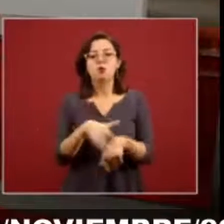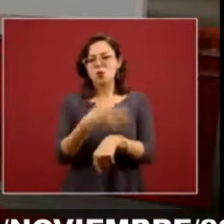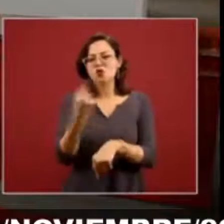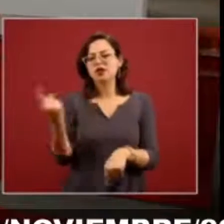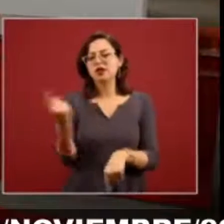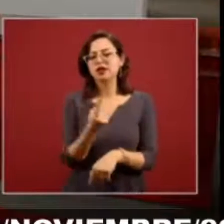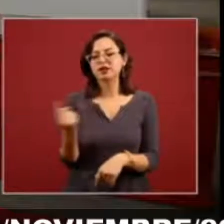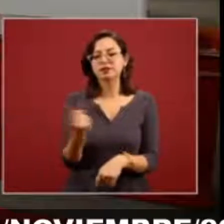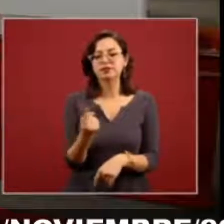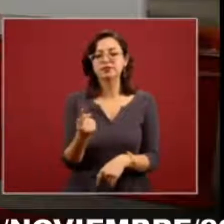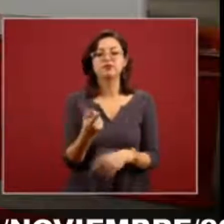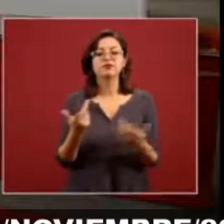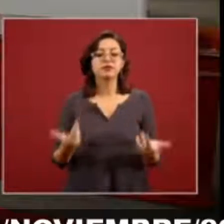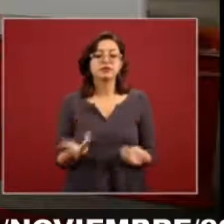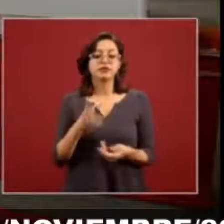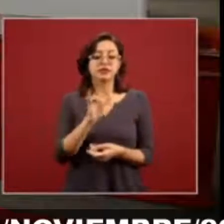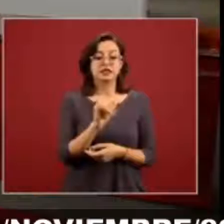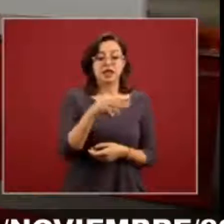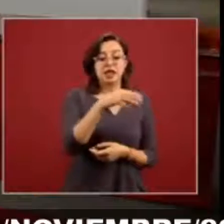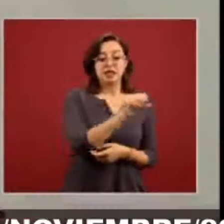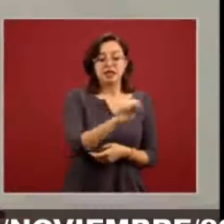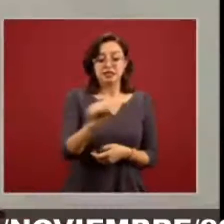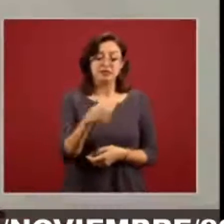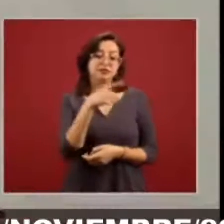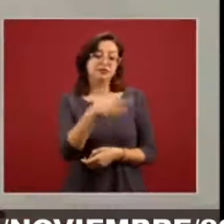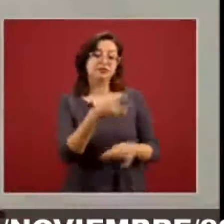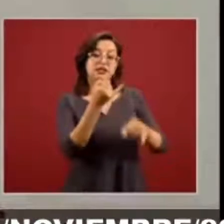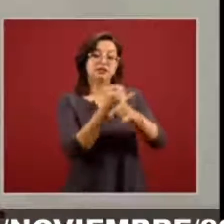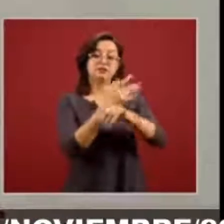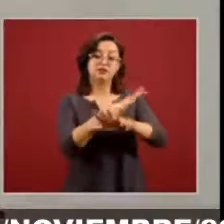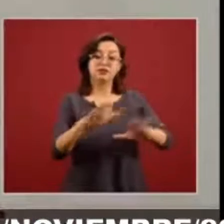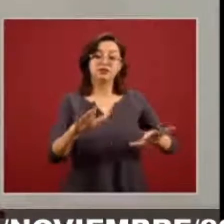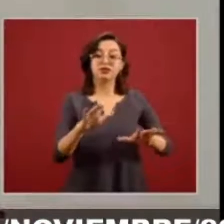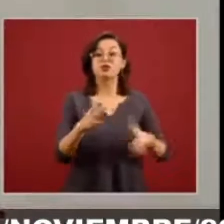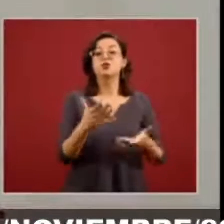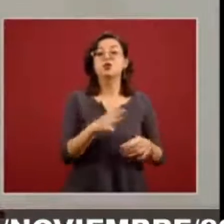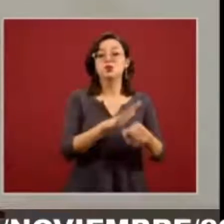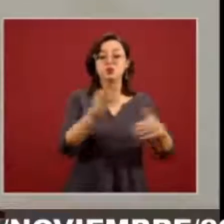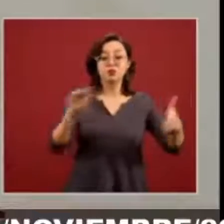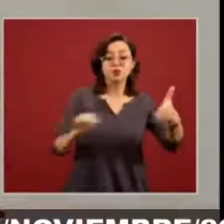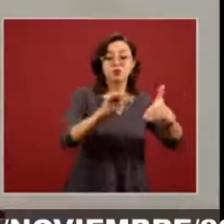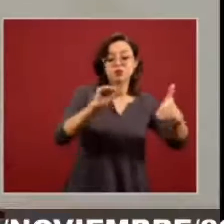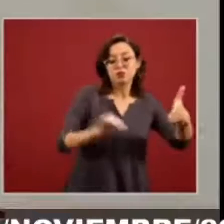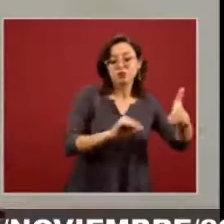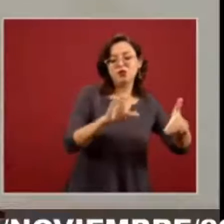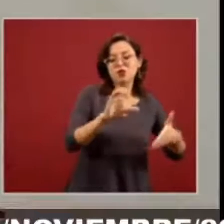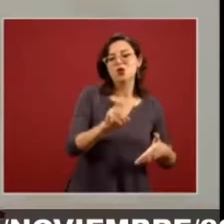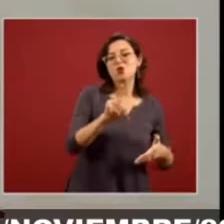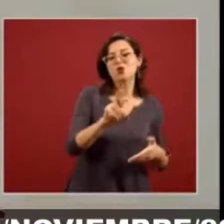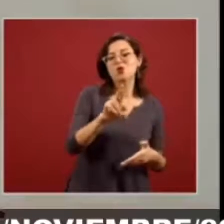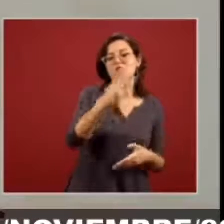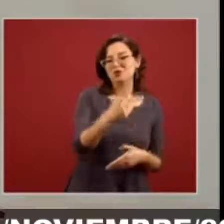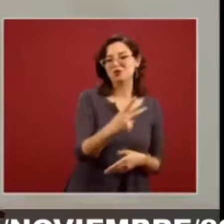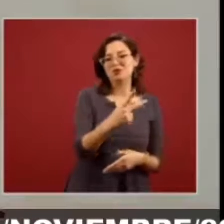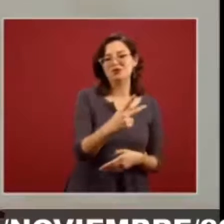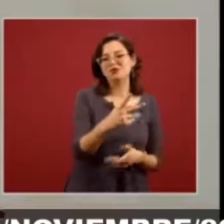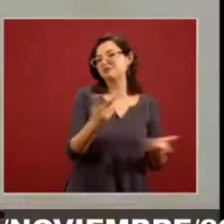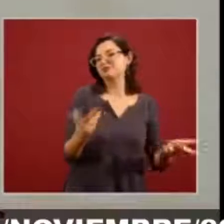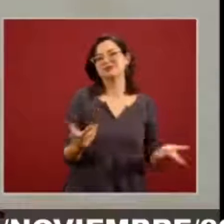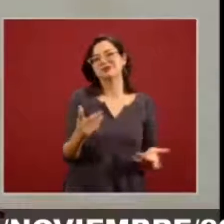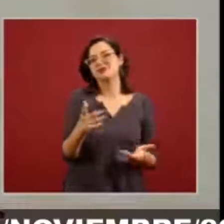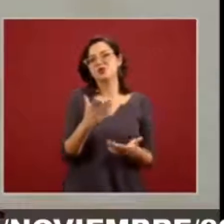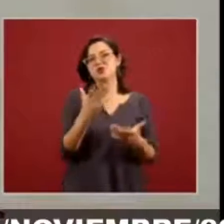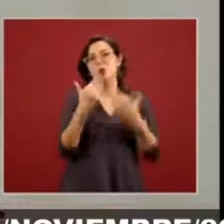los empleadores del IMSS tiene que ver con su CURP, que son números únicos. Entonces, se cruza